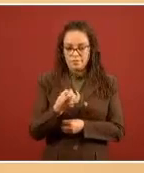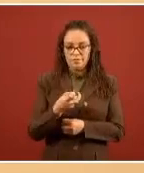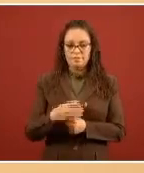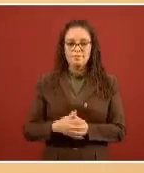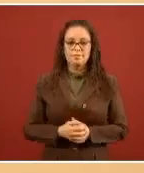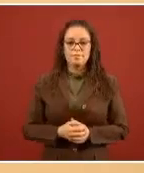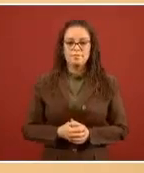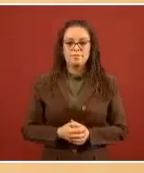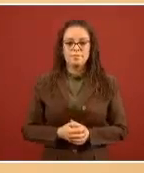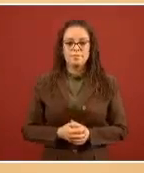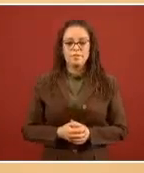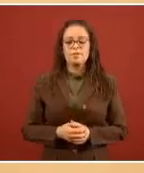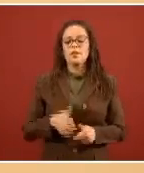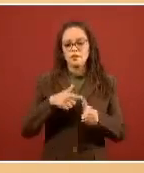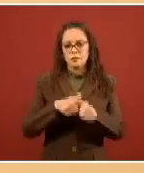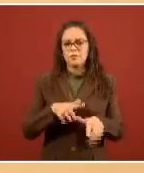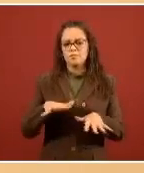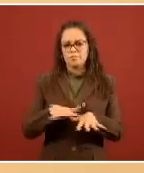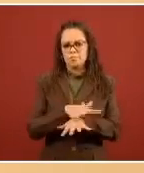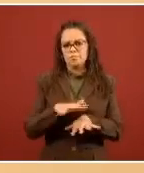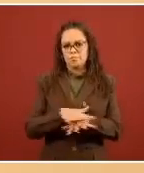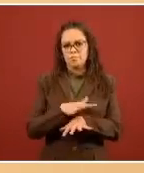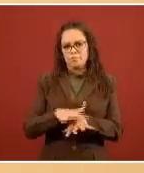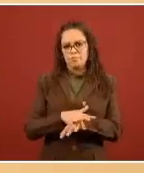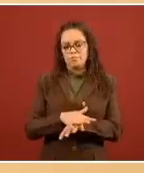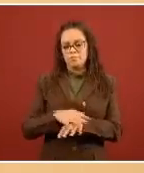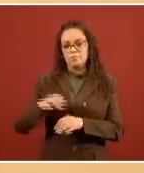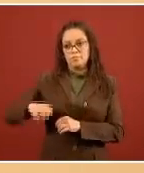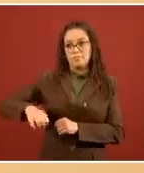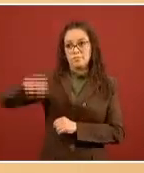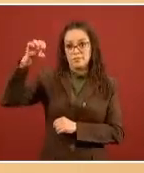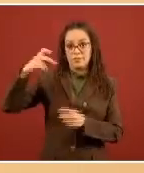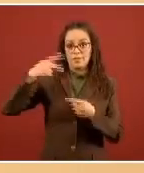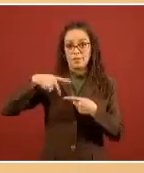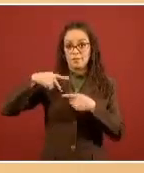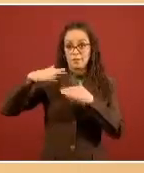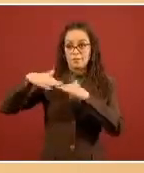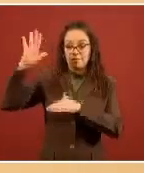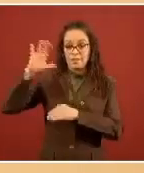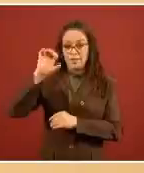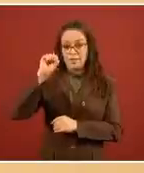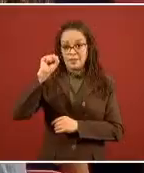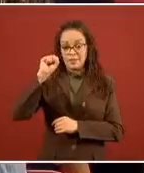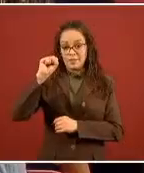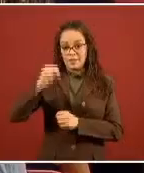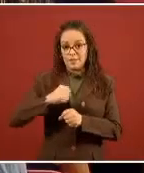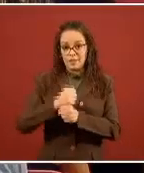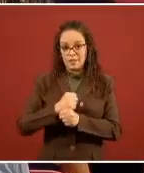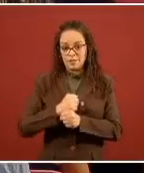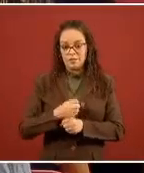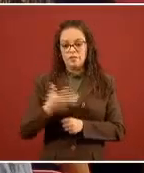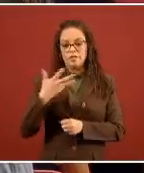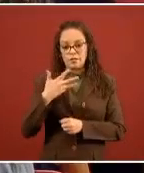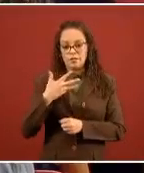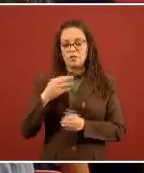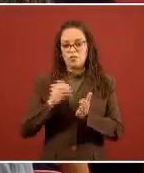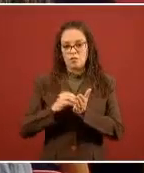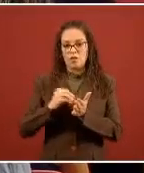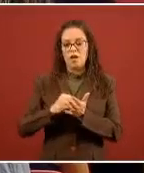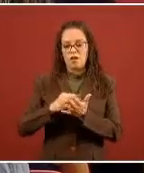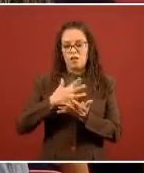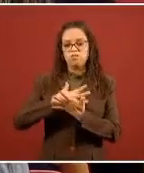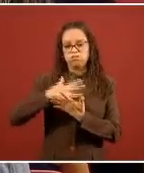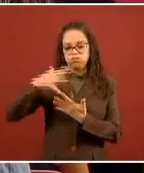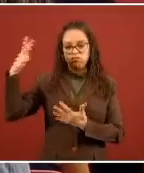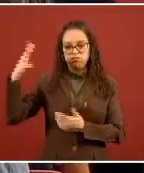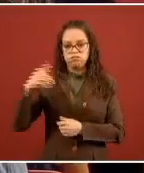ese cambio que sucede a los 60 años de edad, en donde a esa edad y de ahí para adelante se incrementa la cantidad de